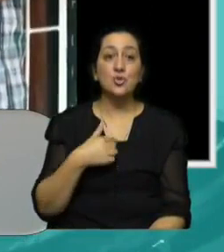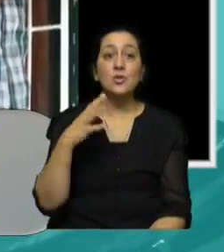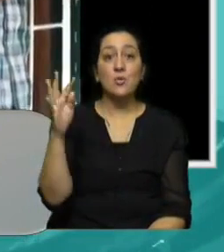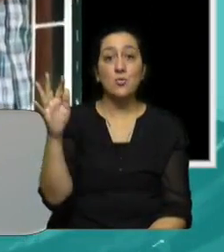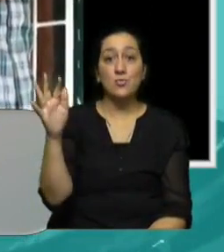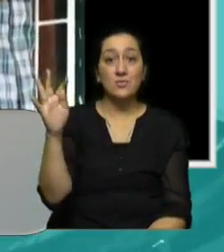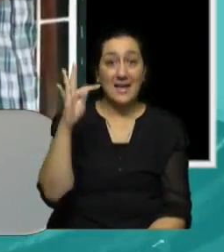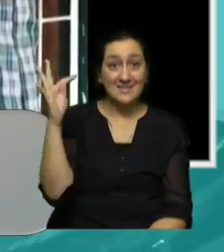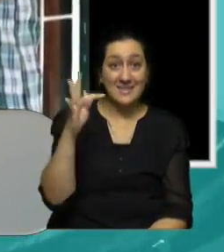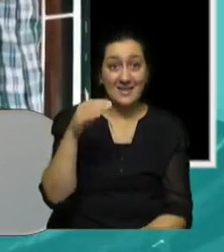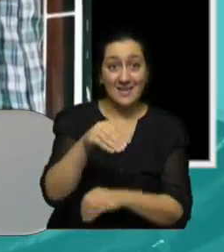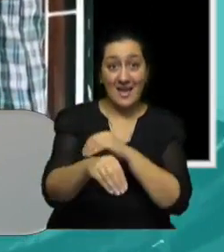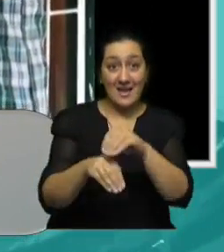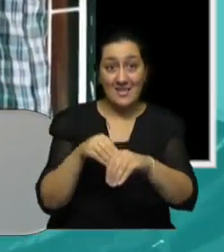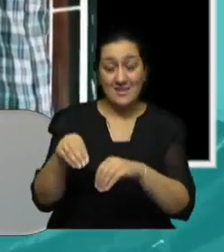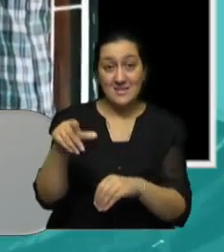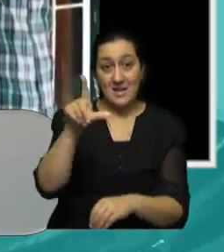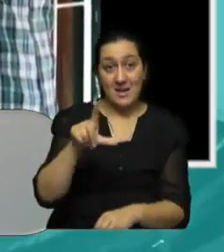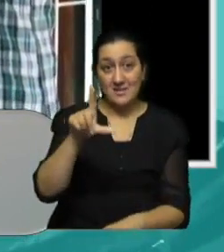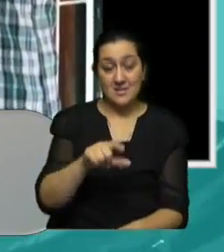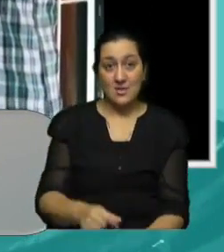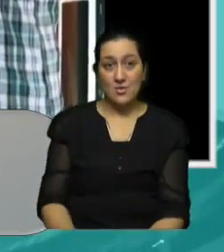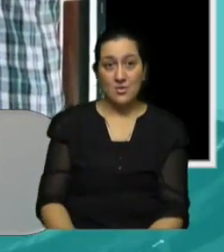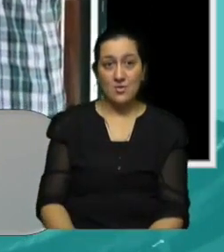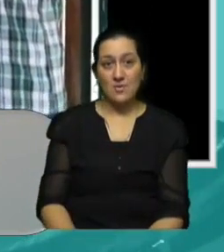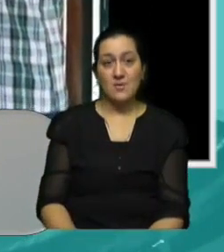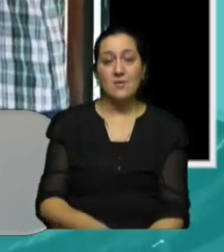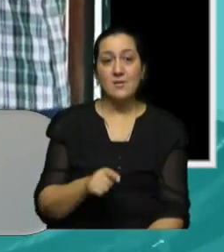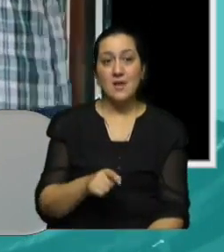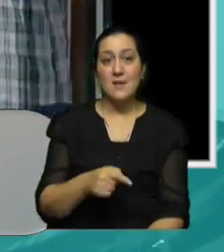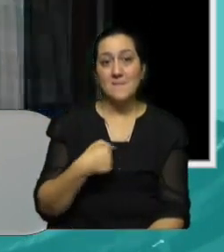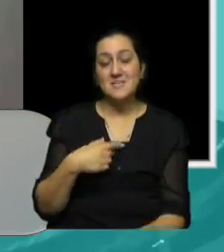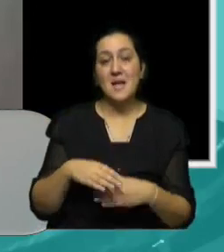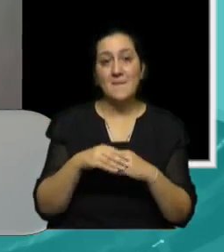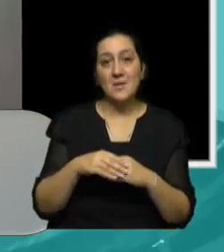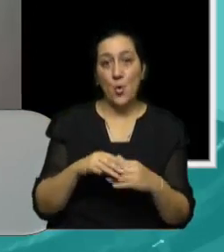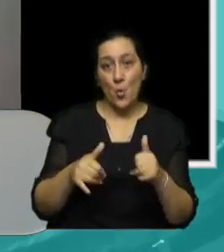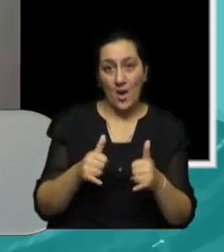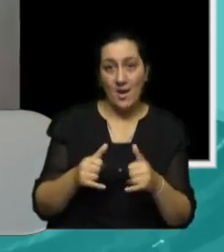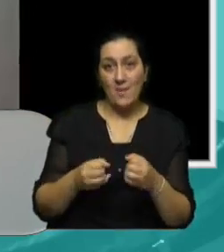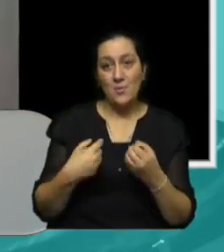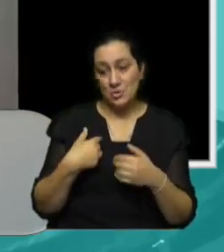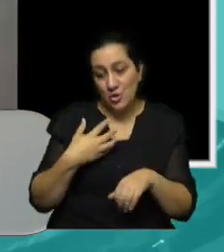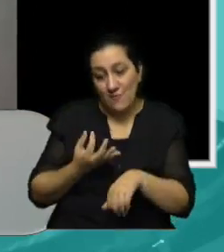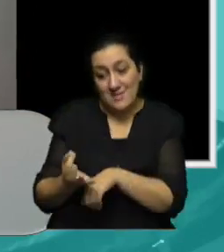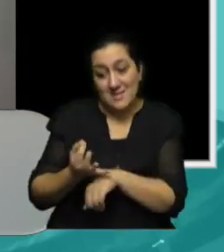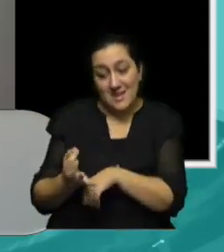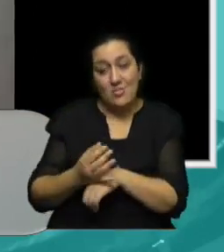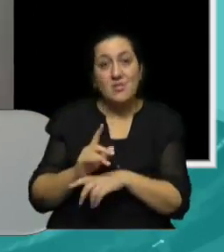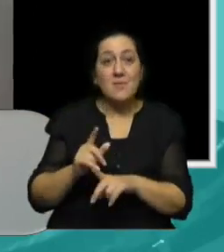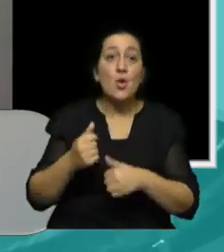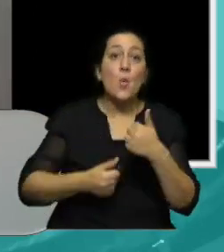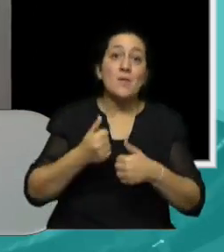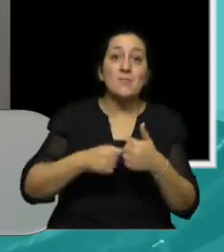ajedrez en el liceo. Y tal, entonces sí, a mis amigos, por ejemplo, juegan, porque les fui enseñando y hemos ido a competir en